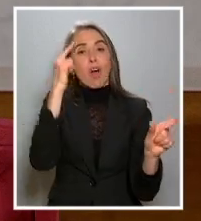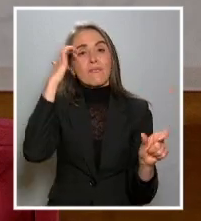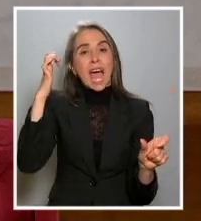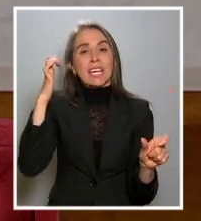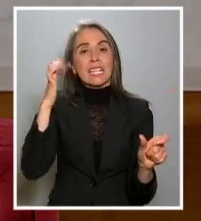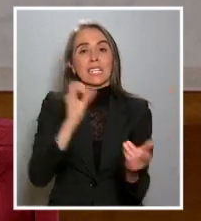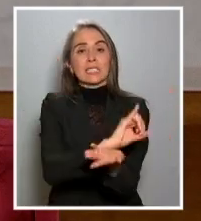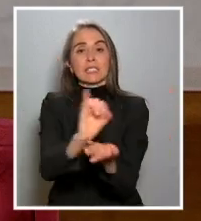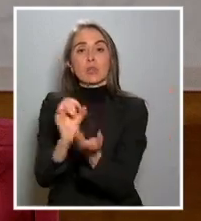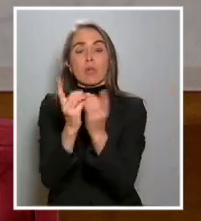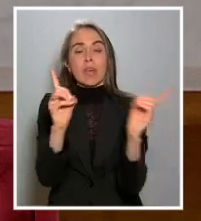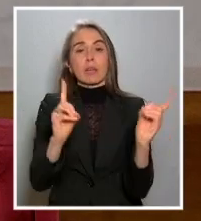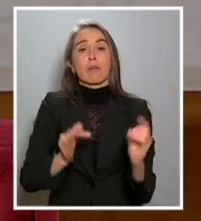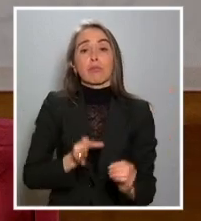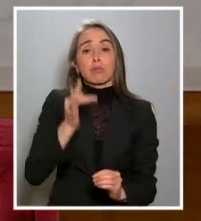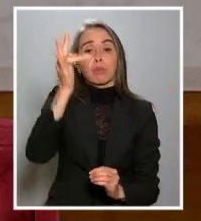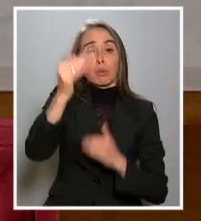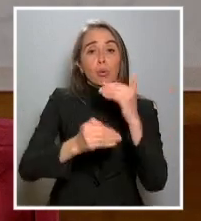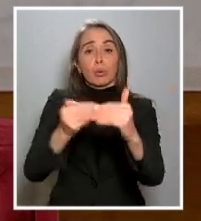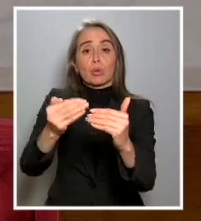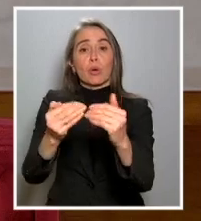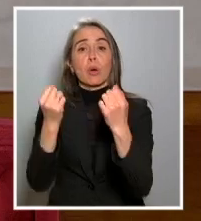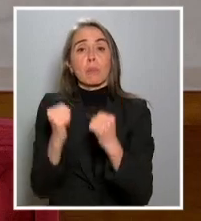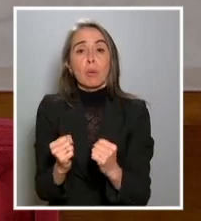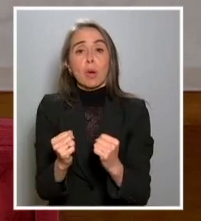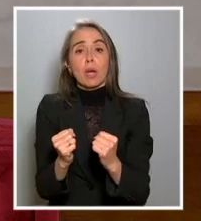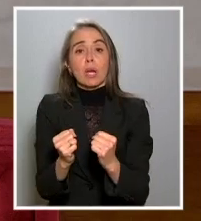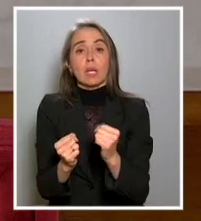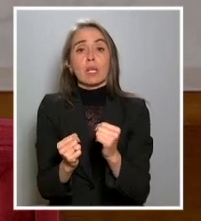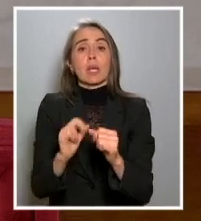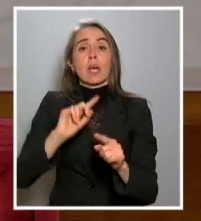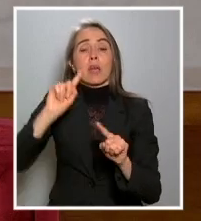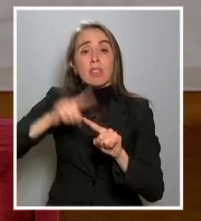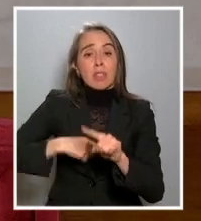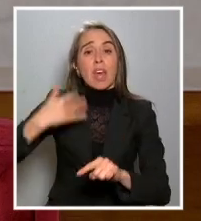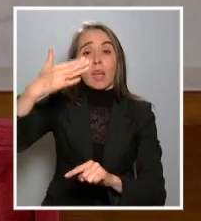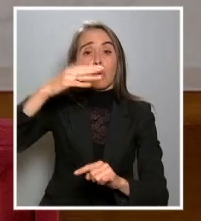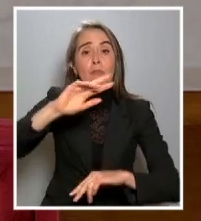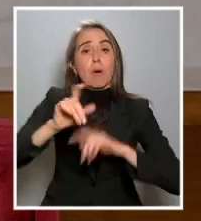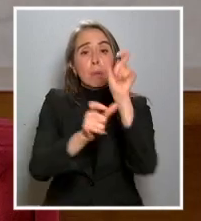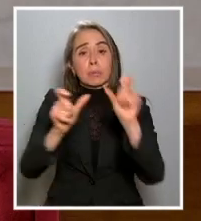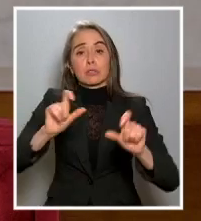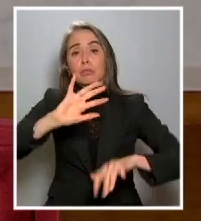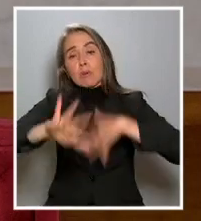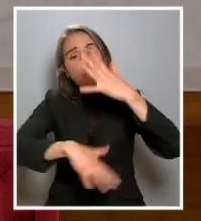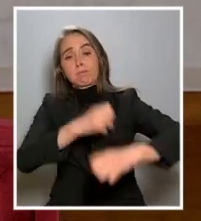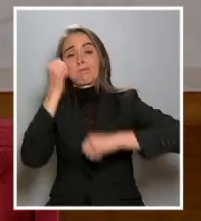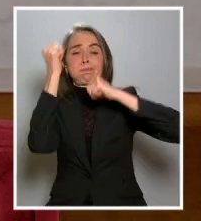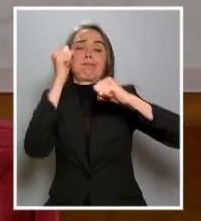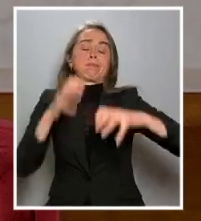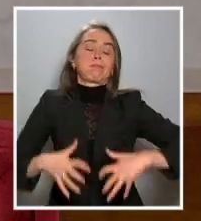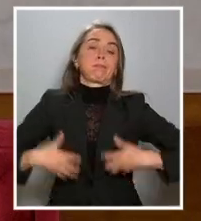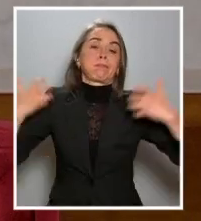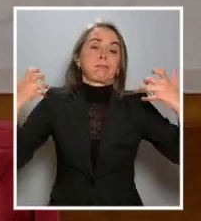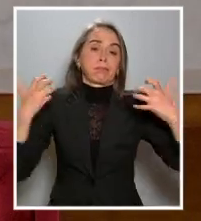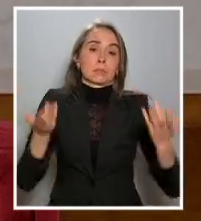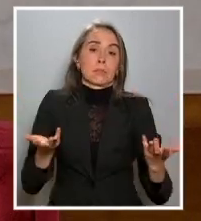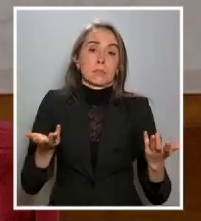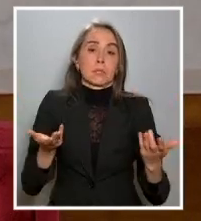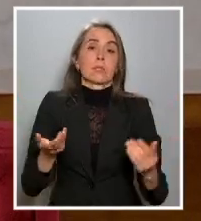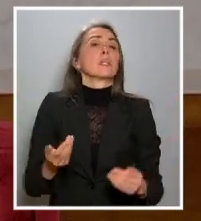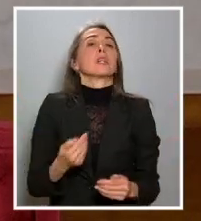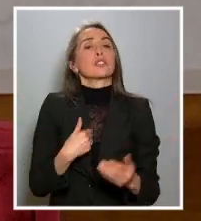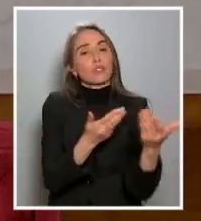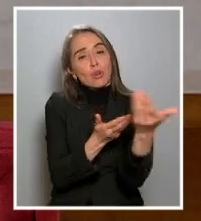instituciones democráticas y pavimentando el camino a nuevos estallidos sociales. Los invito